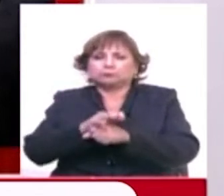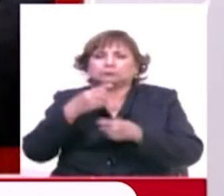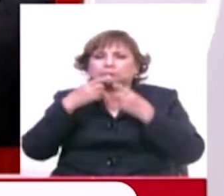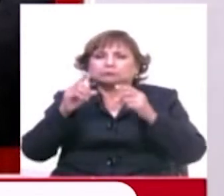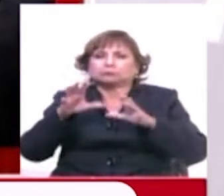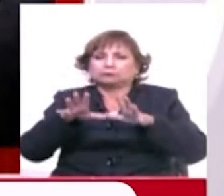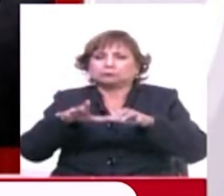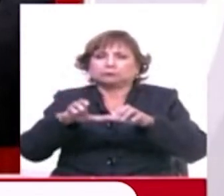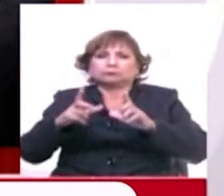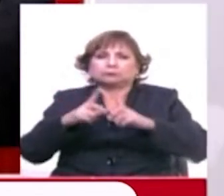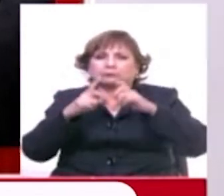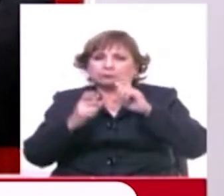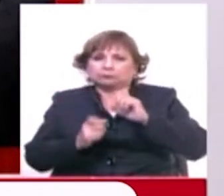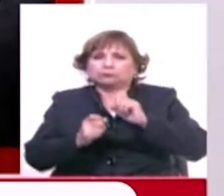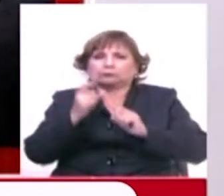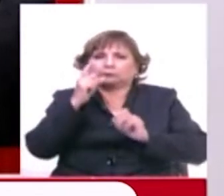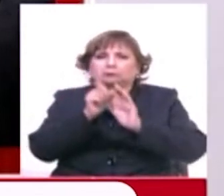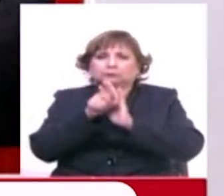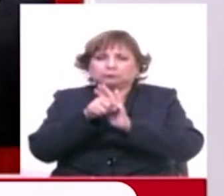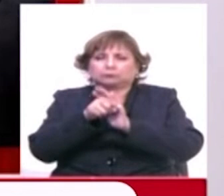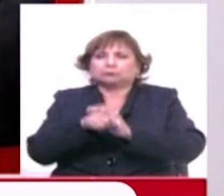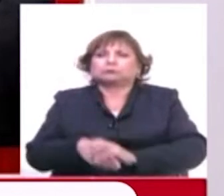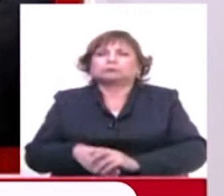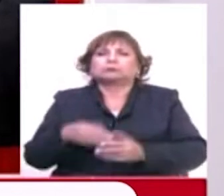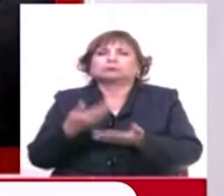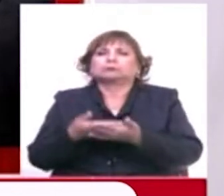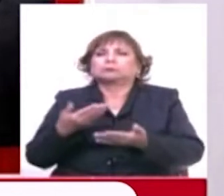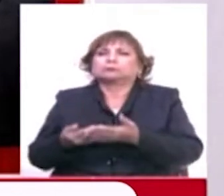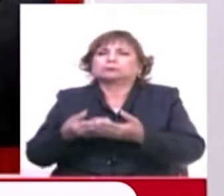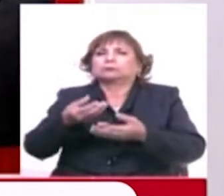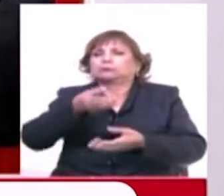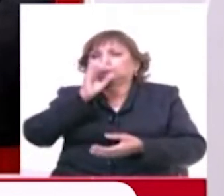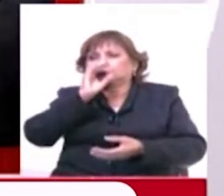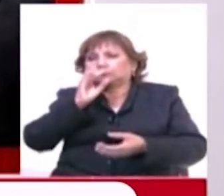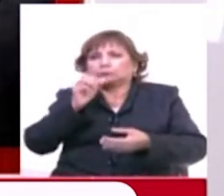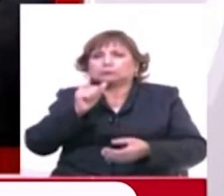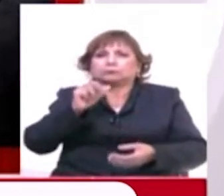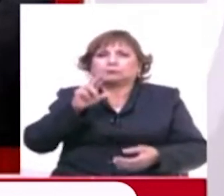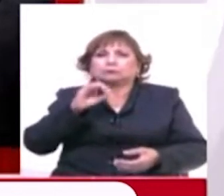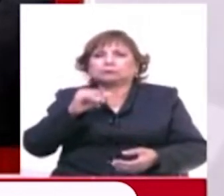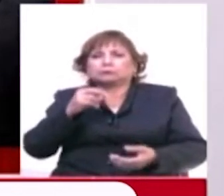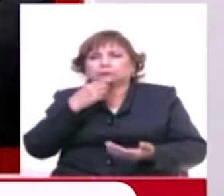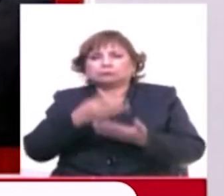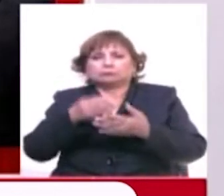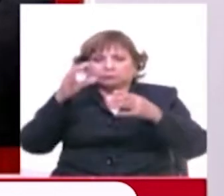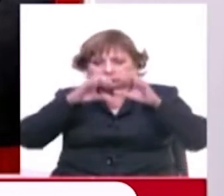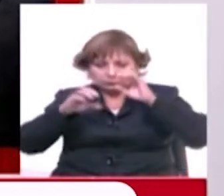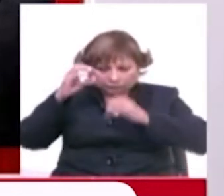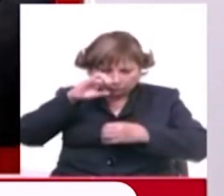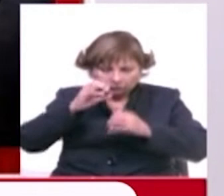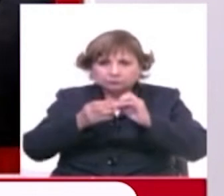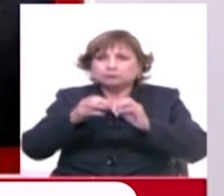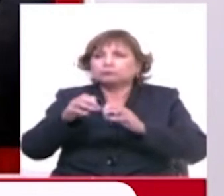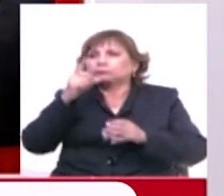pasar al voto, el congresista Valdemar Cerrón, de Perú Libre, pidió la palabra y mostró una posición en defensa